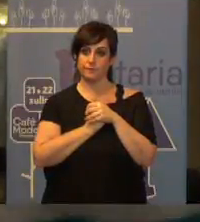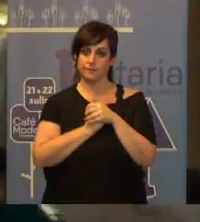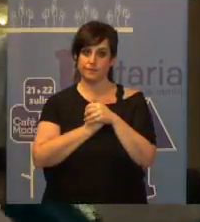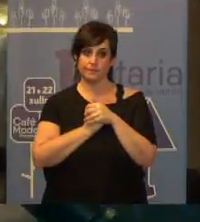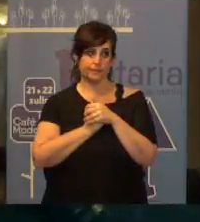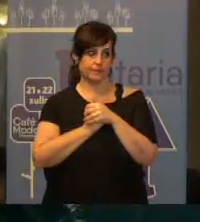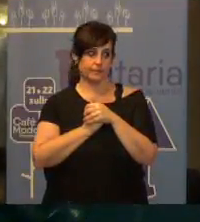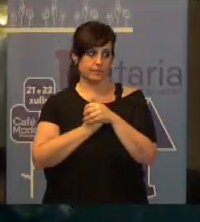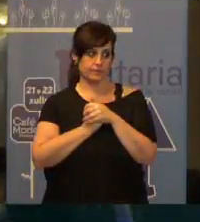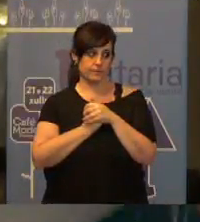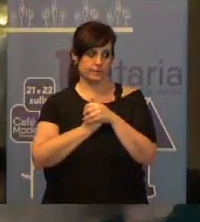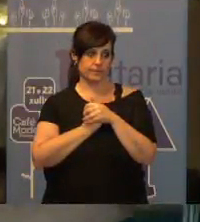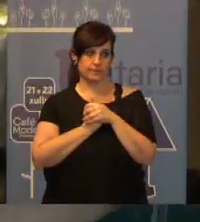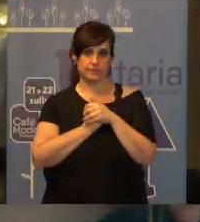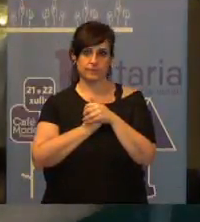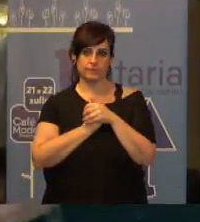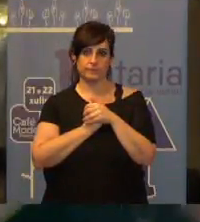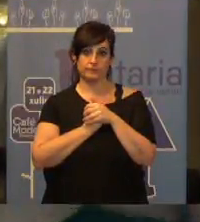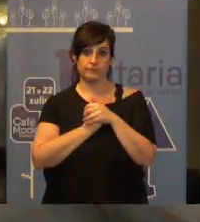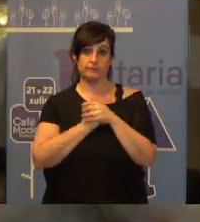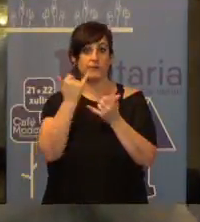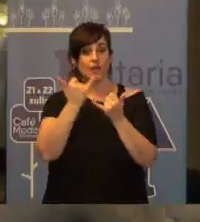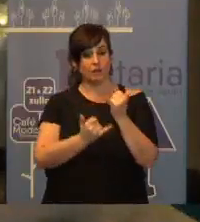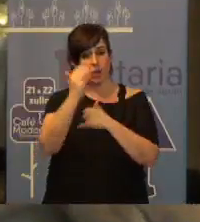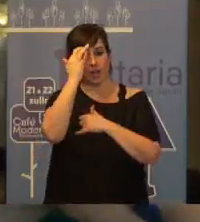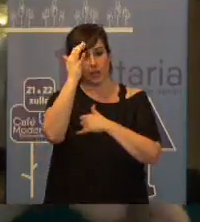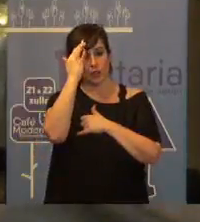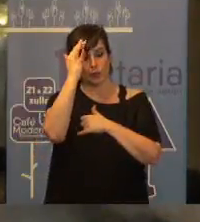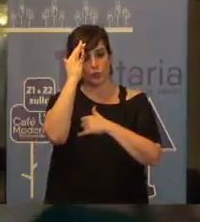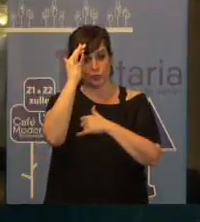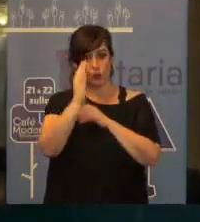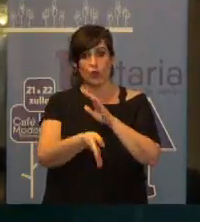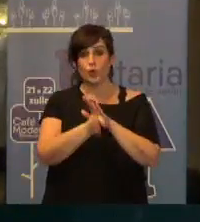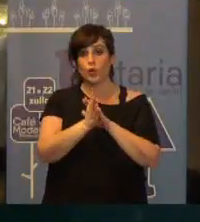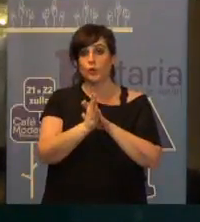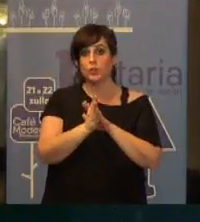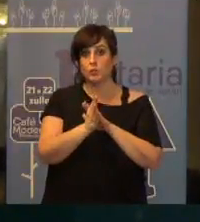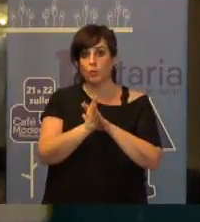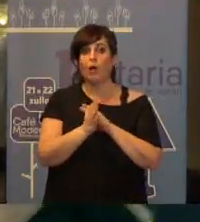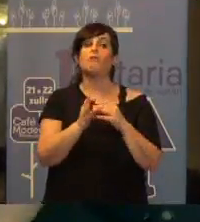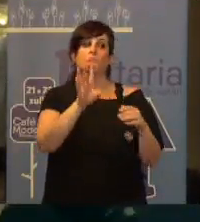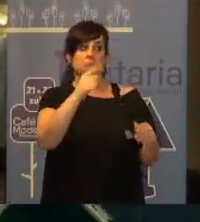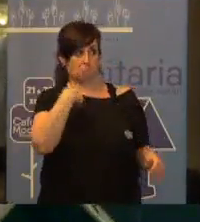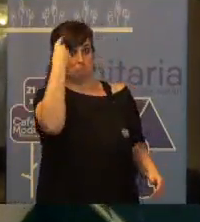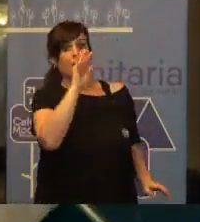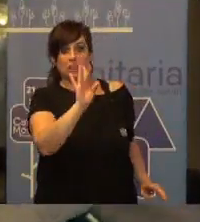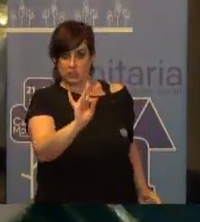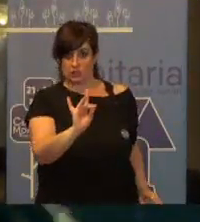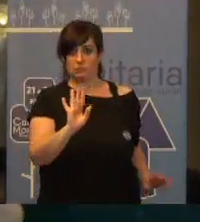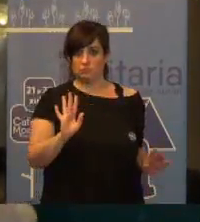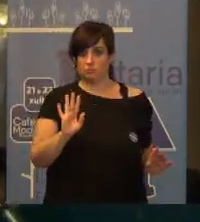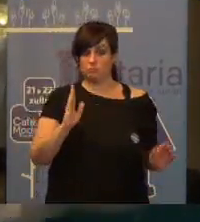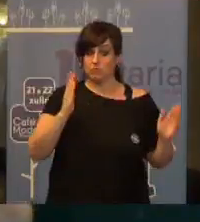Que ilusionou, que seguiu ilusionando En Marea, eu penso que sí que ilusionou. Nese momento